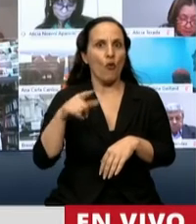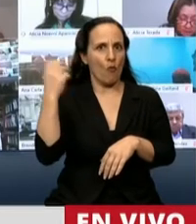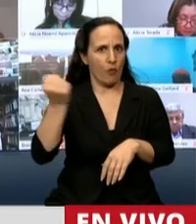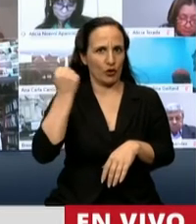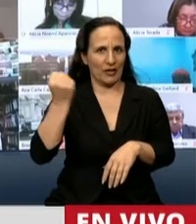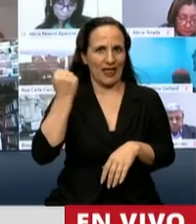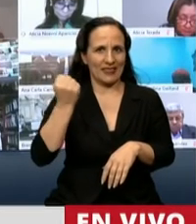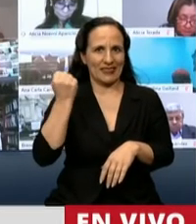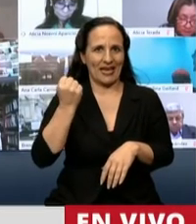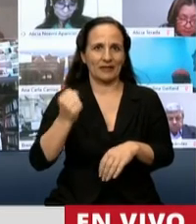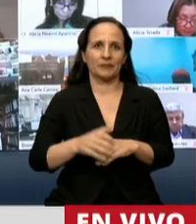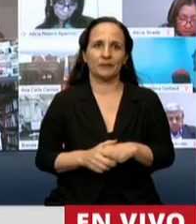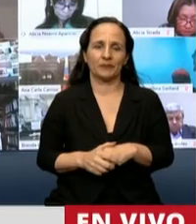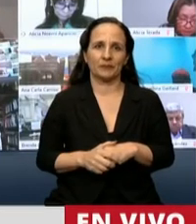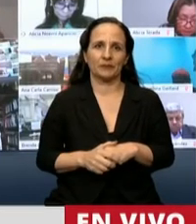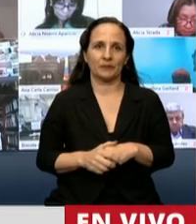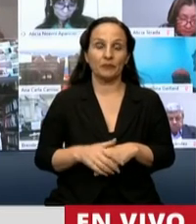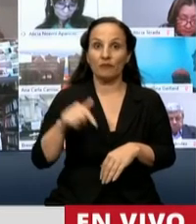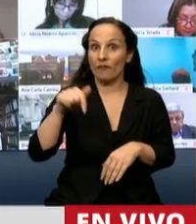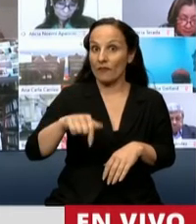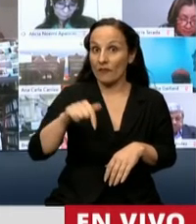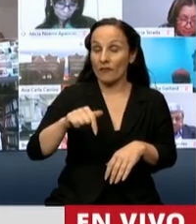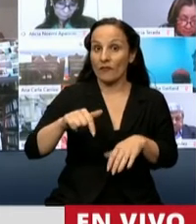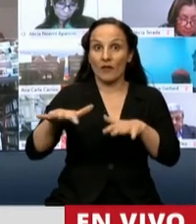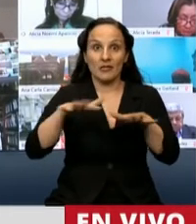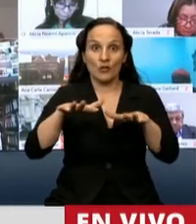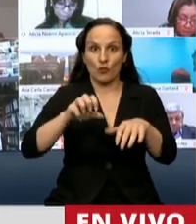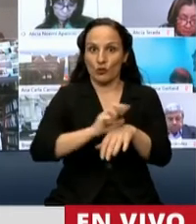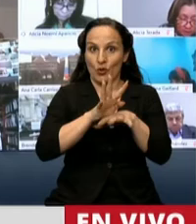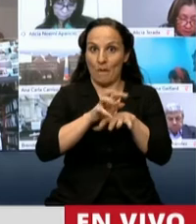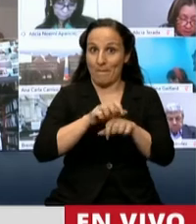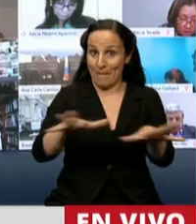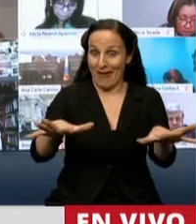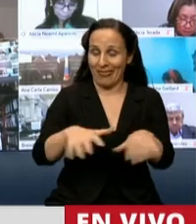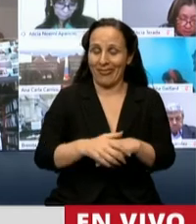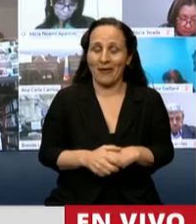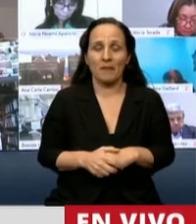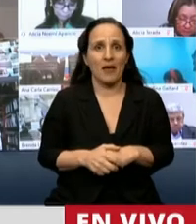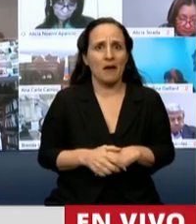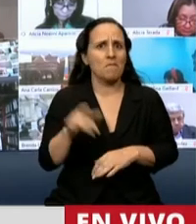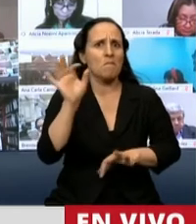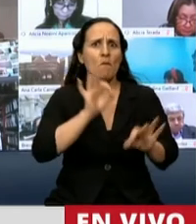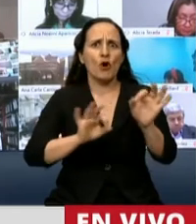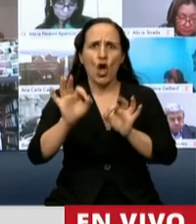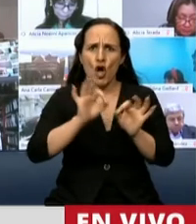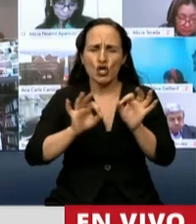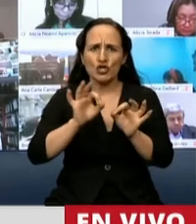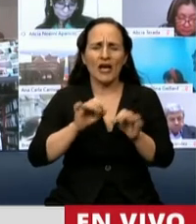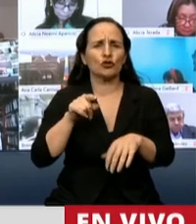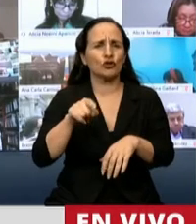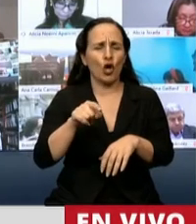muy importante en este contexto de pandemia. Un proyecto que nos